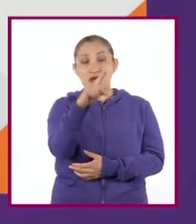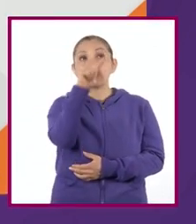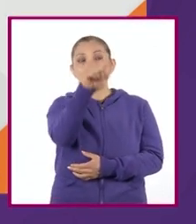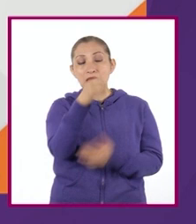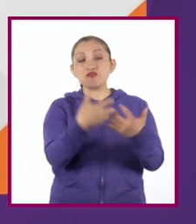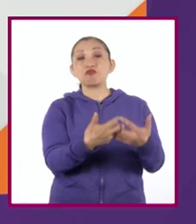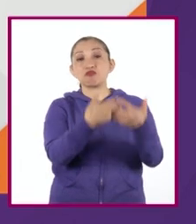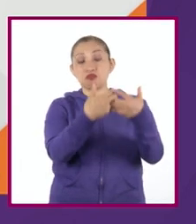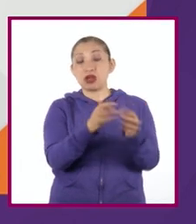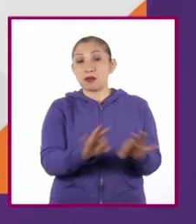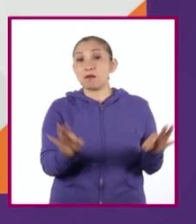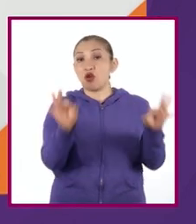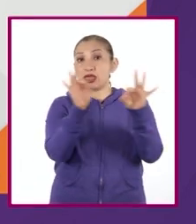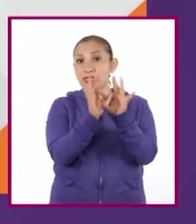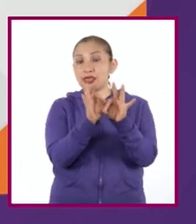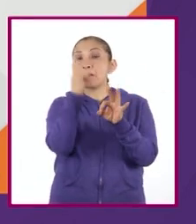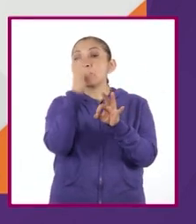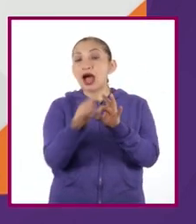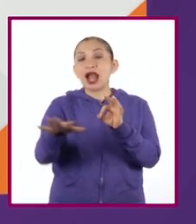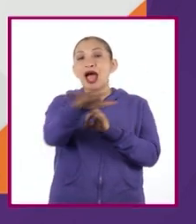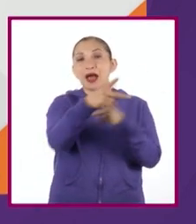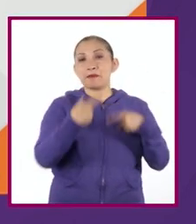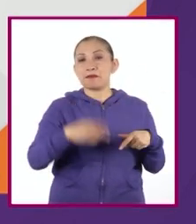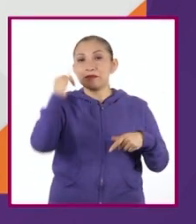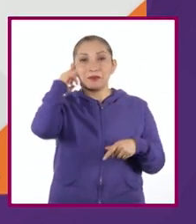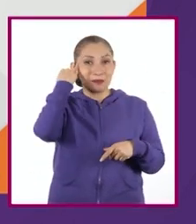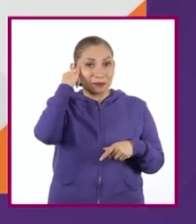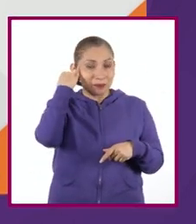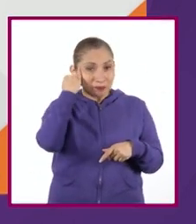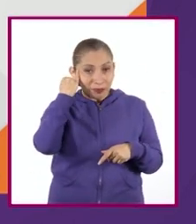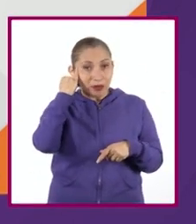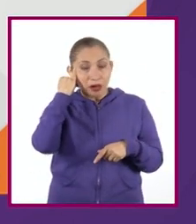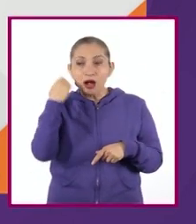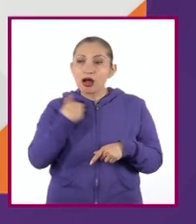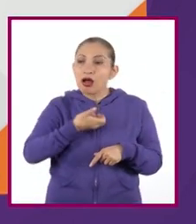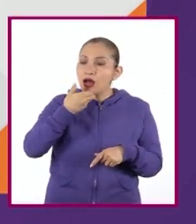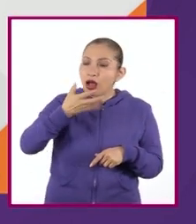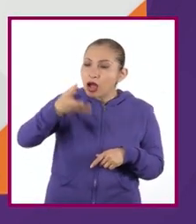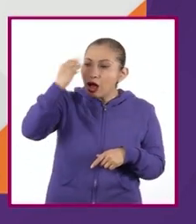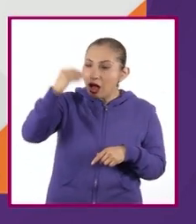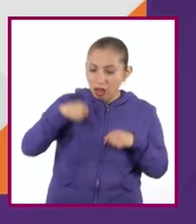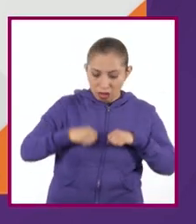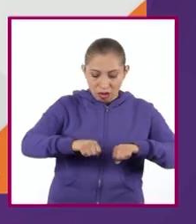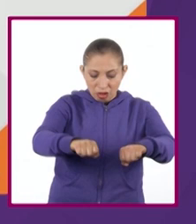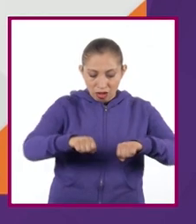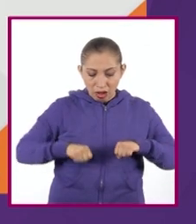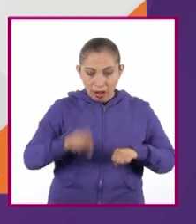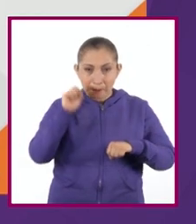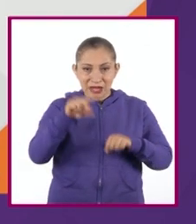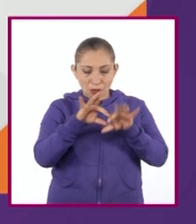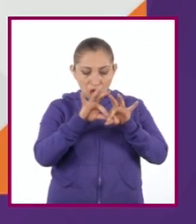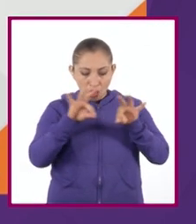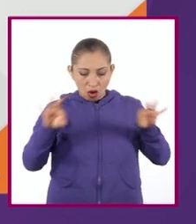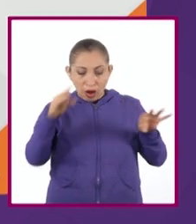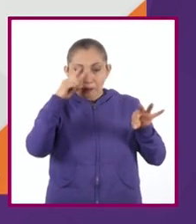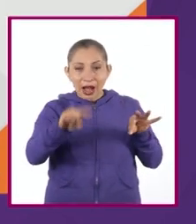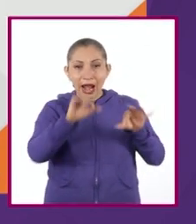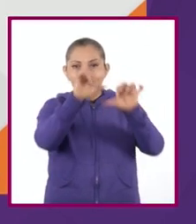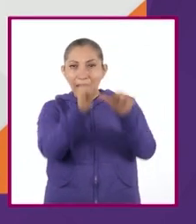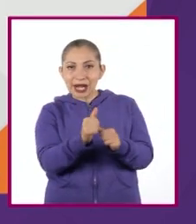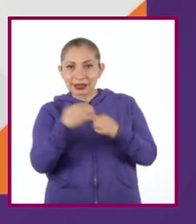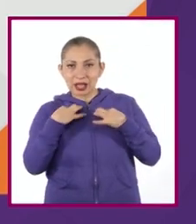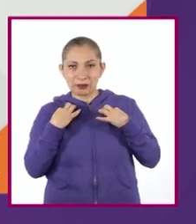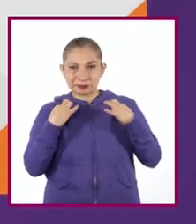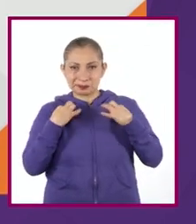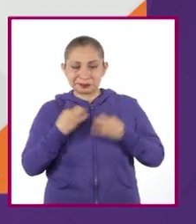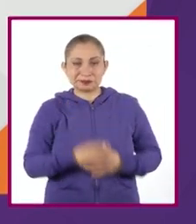También fue muy importante para los indígenas la adopción de tejidos de esta fibra para su arte